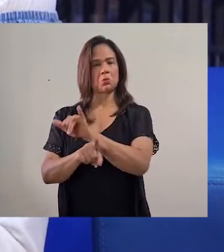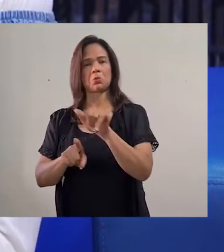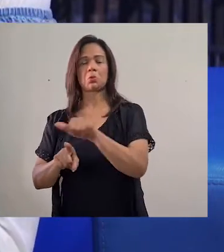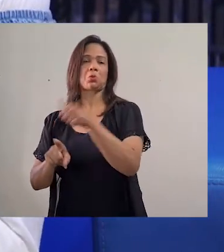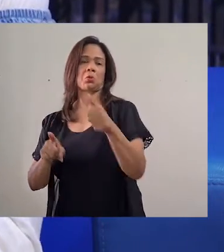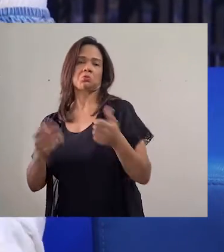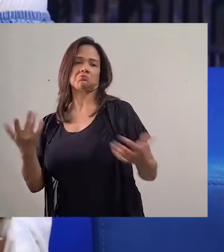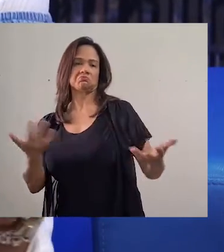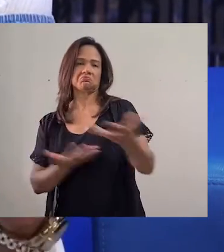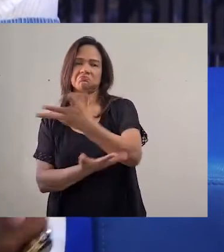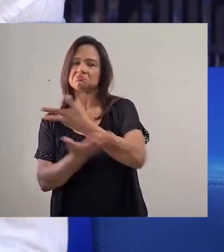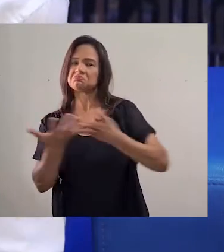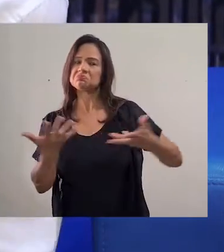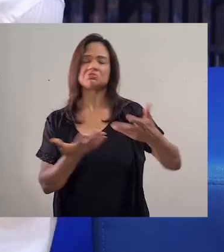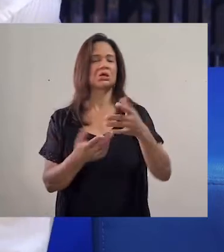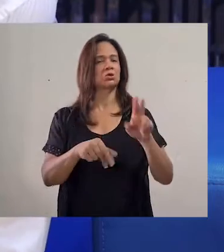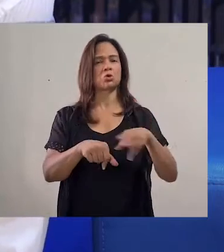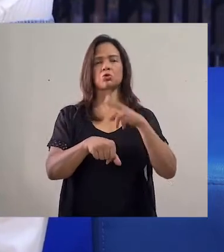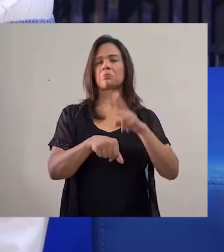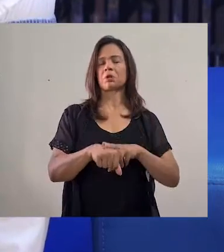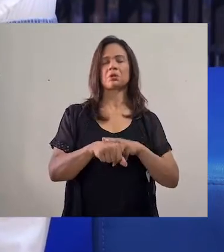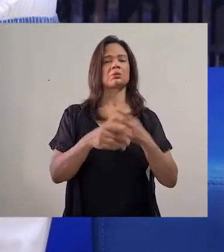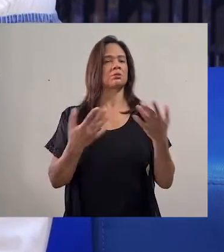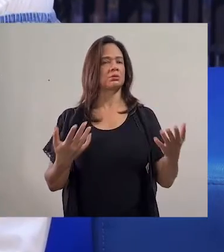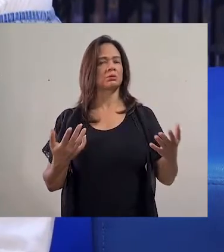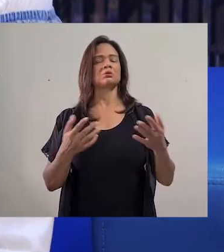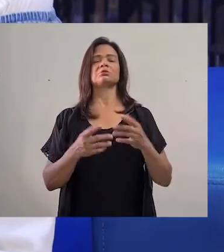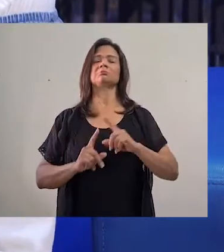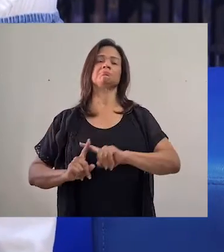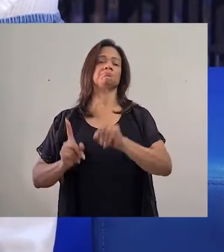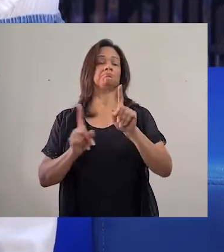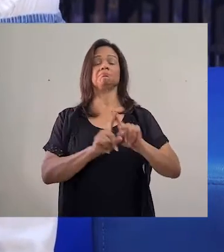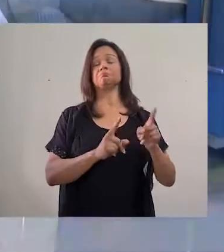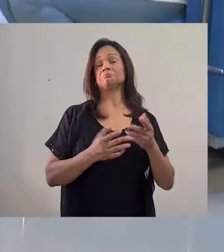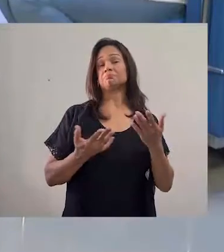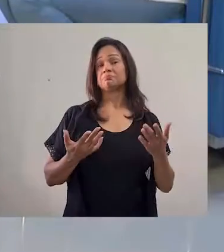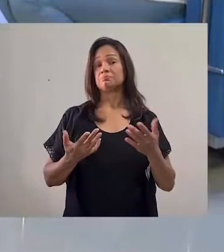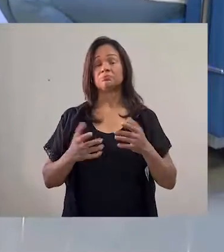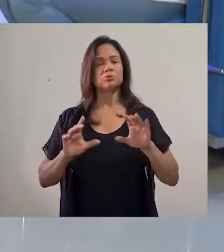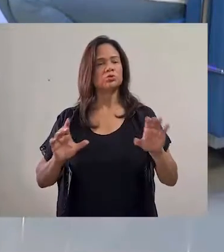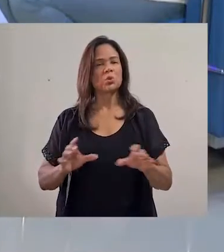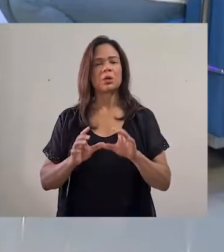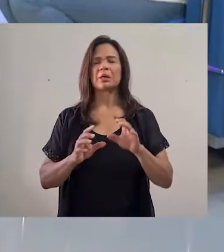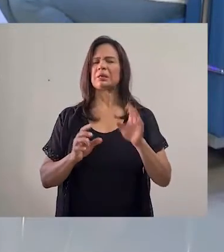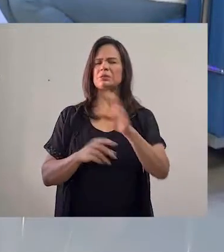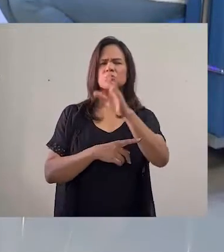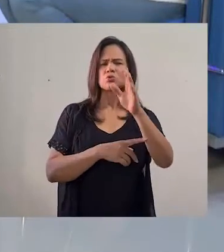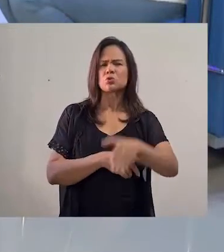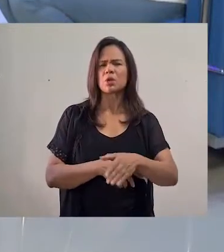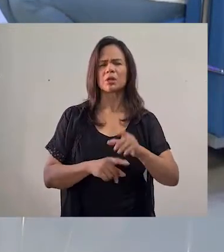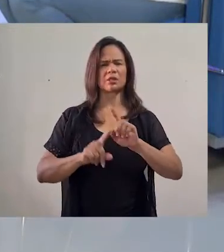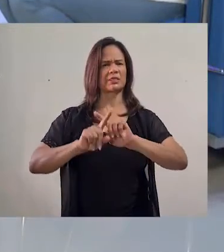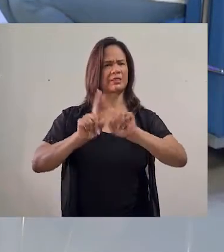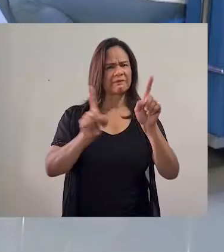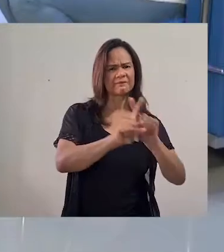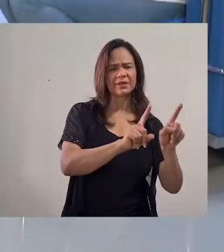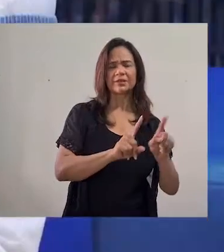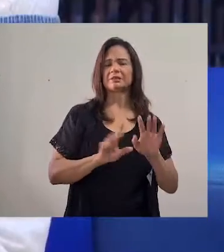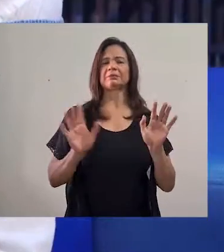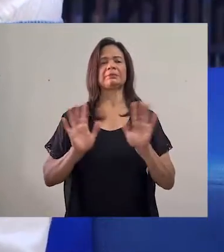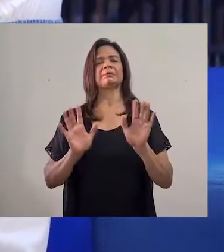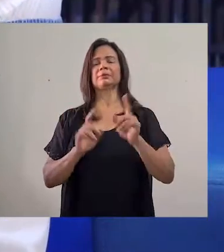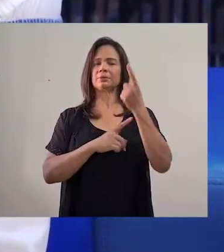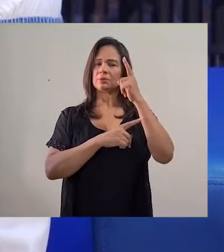la misma forma que jugaba con los otros niños que no tenían ninguna situación. No hacen diferencias. Entonces, él no hace ni hizo nunca